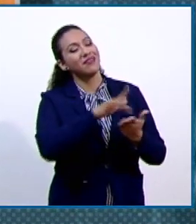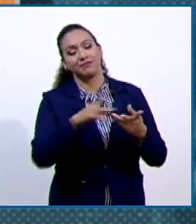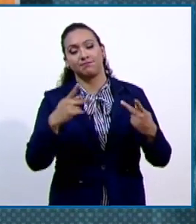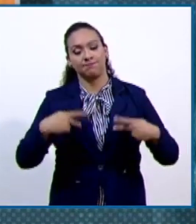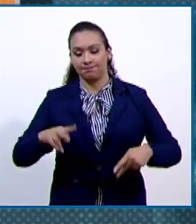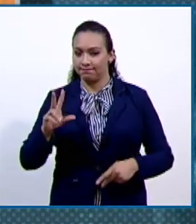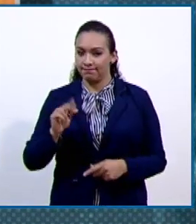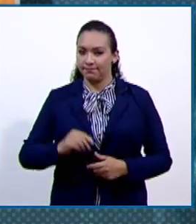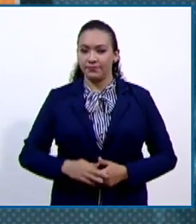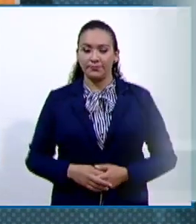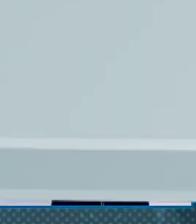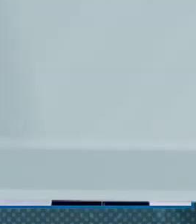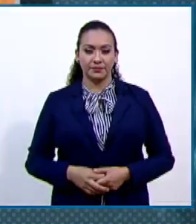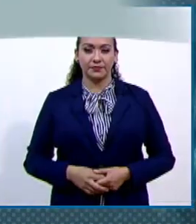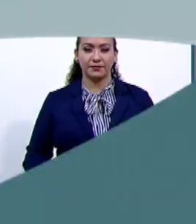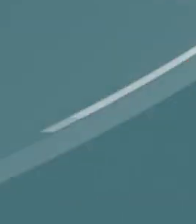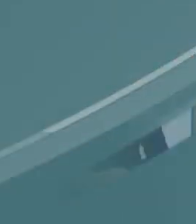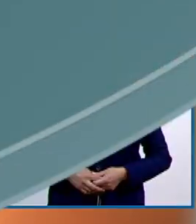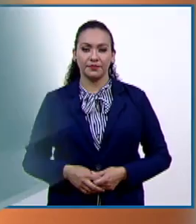Alumnos.